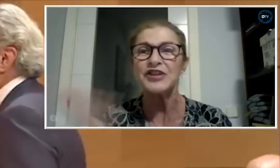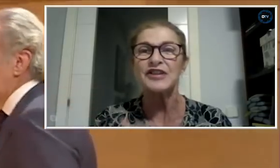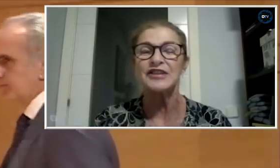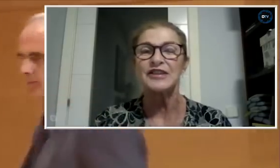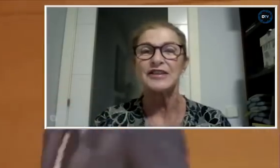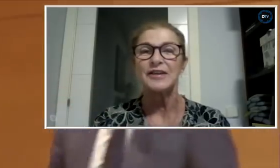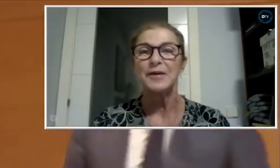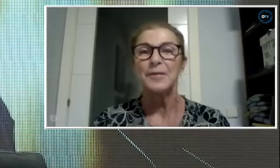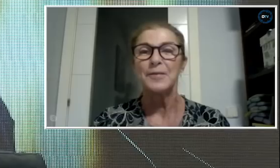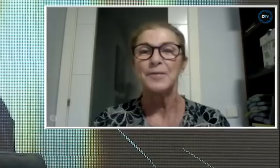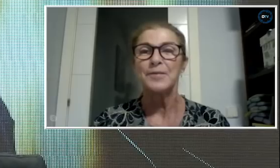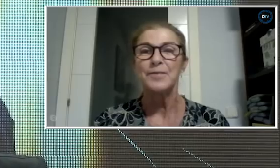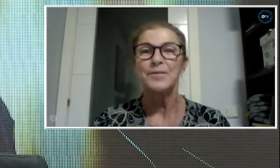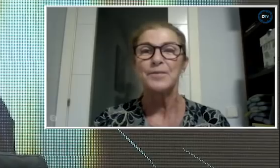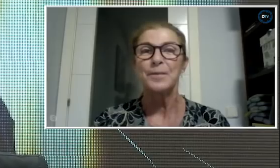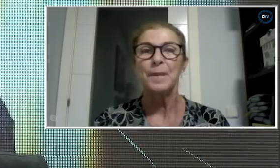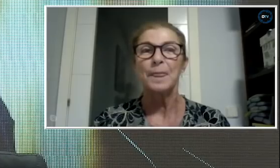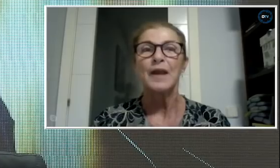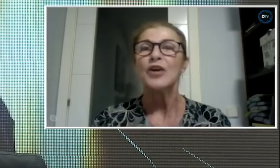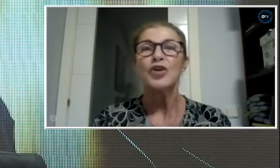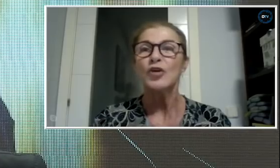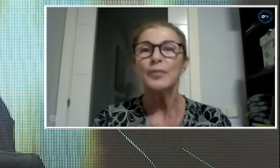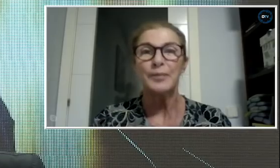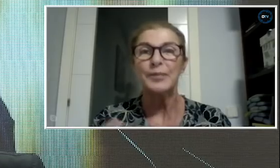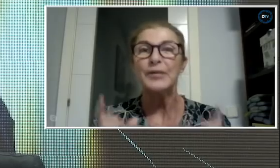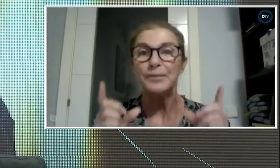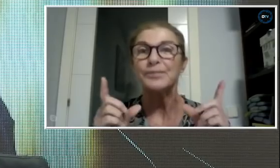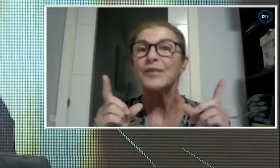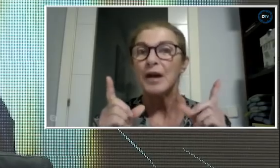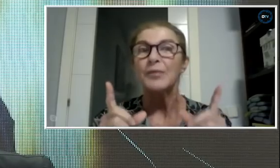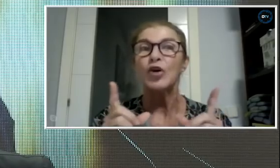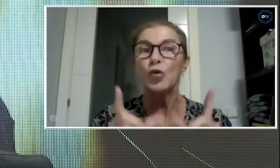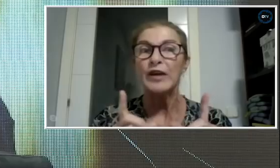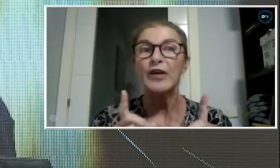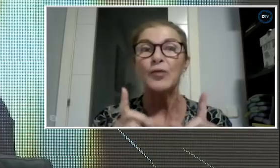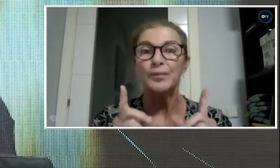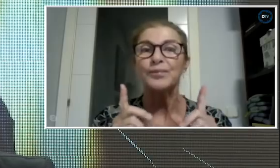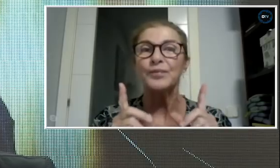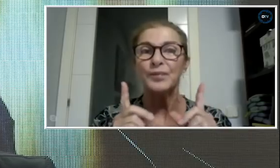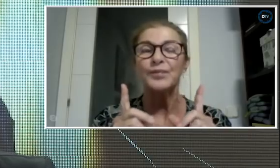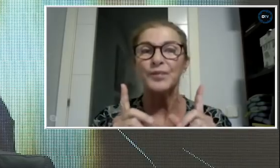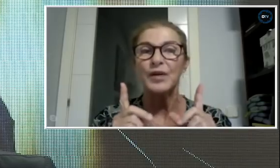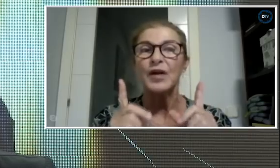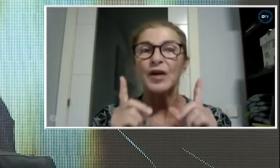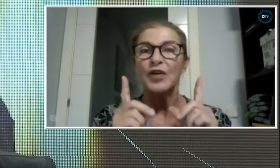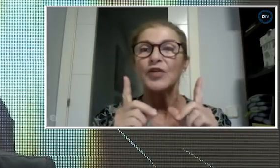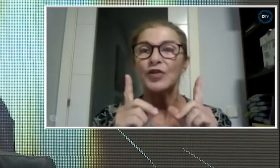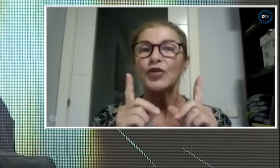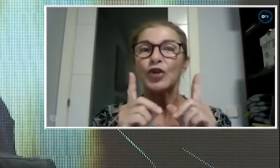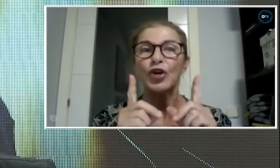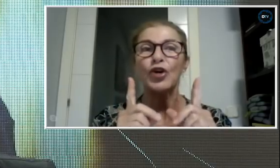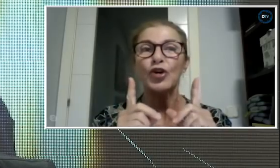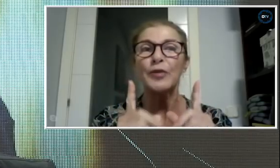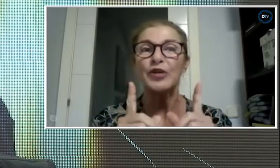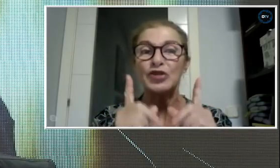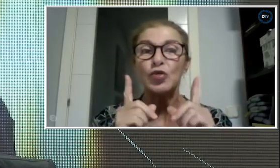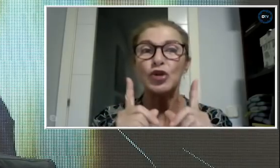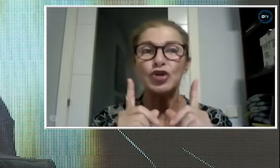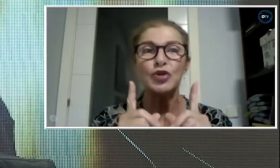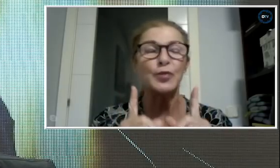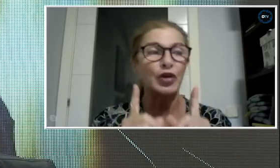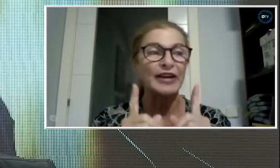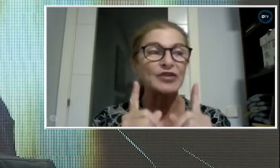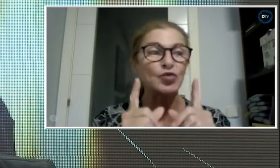Te reconozco, Carmen, que no miro quién me contesta en Twitter porque es horroroso. O sea, te sale tal colección de haters que les llaman ahora. No, pero